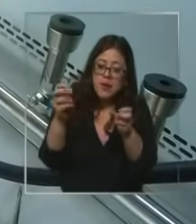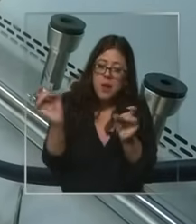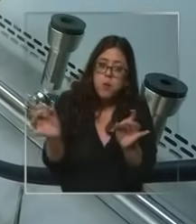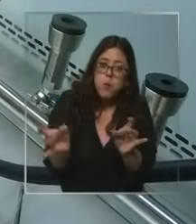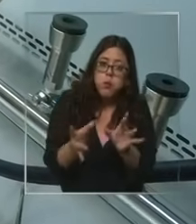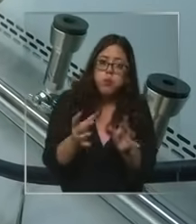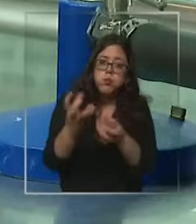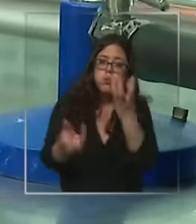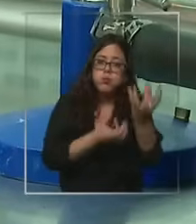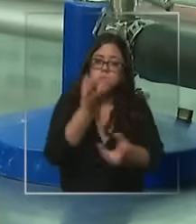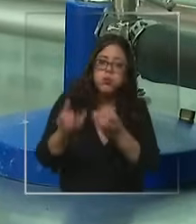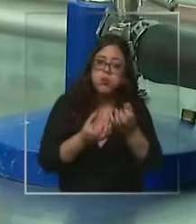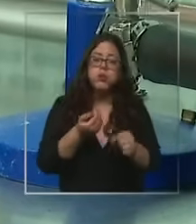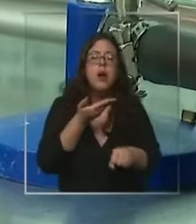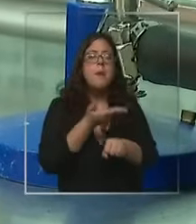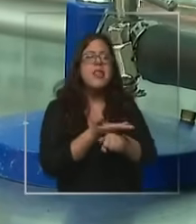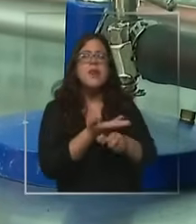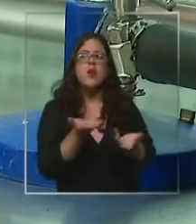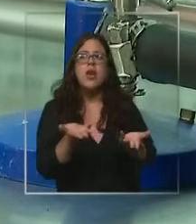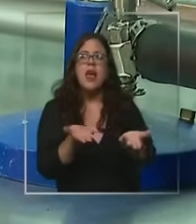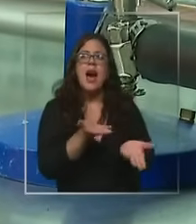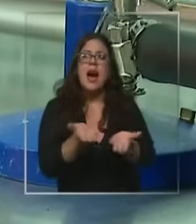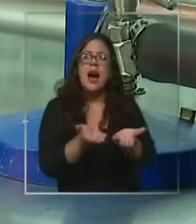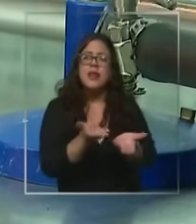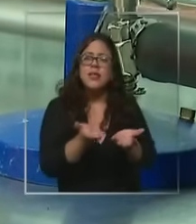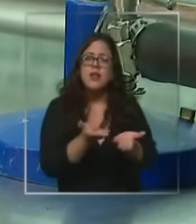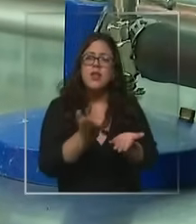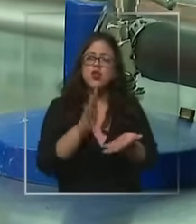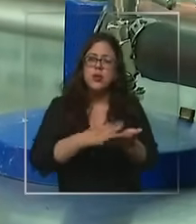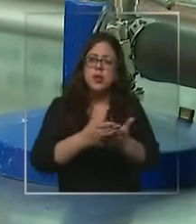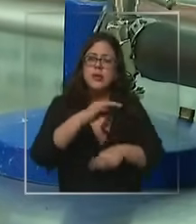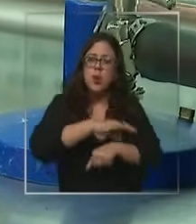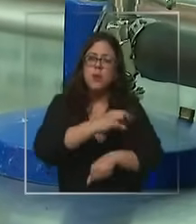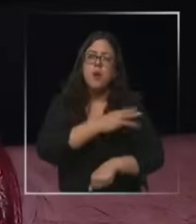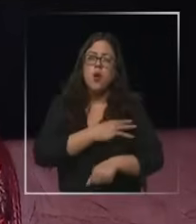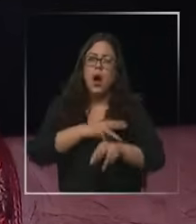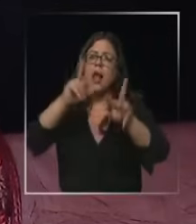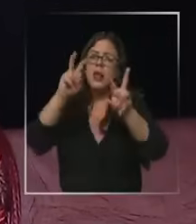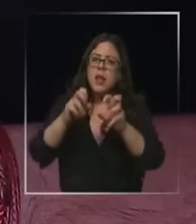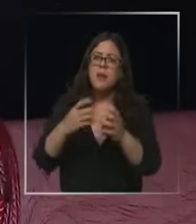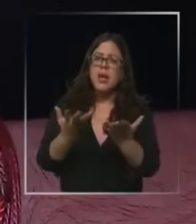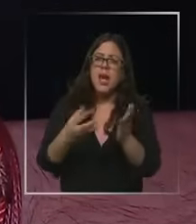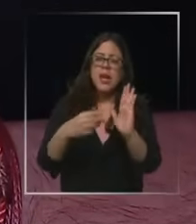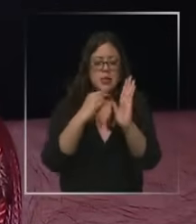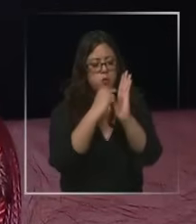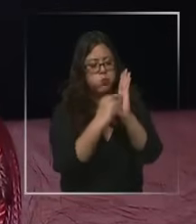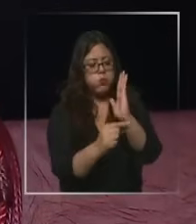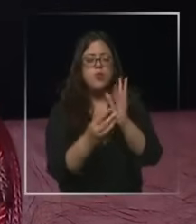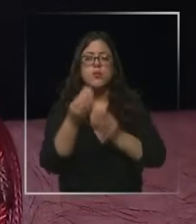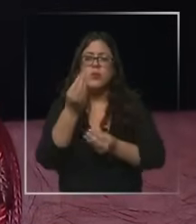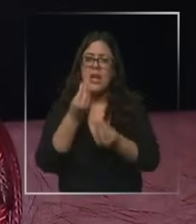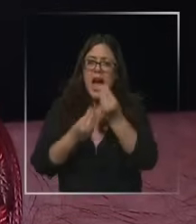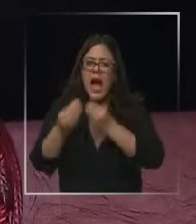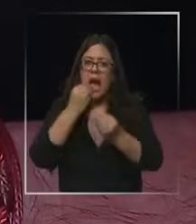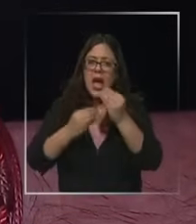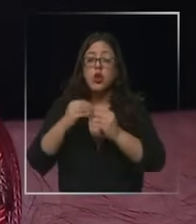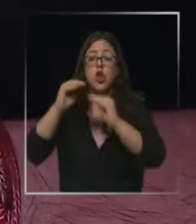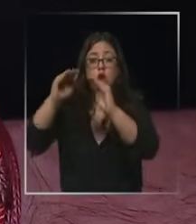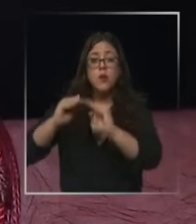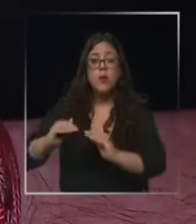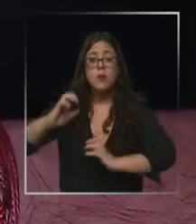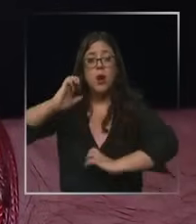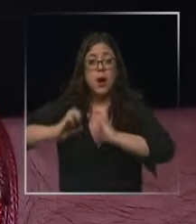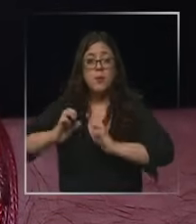Metropolitana respecto al cumplimiento del reglamento sanitario de los alimentos. Y tal como declaró la empresa en su comunicado,